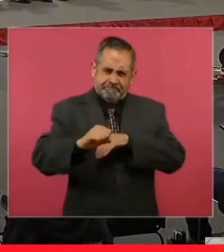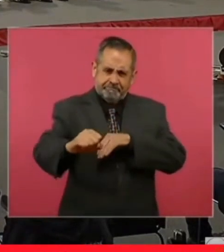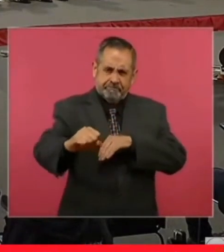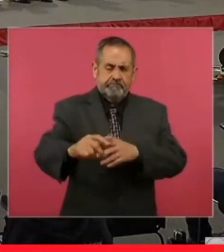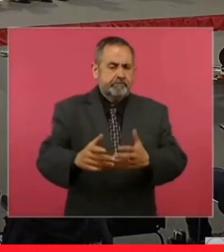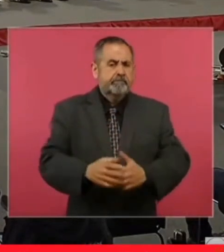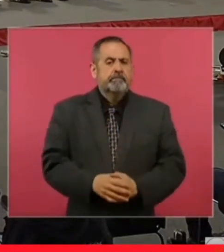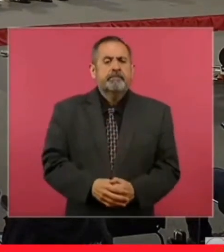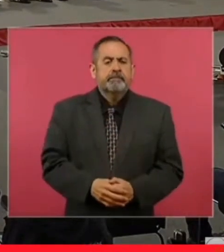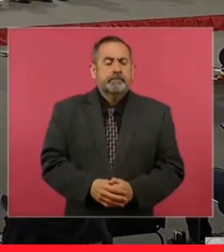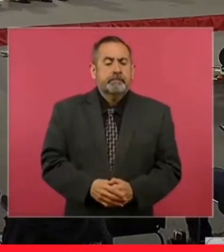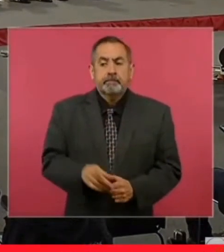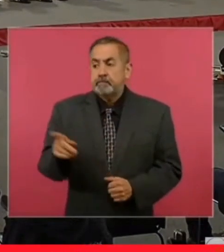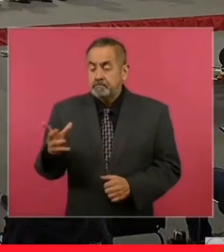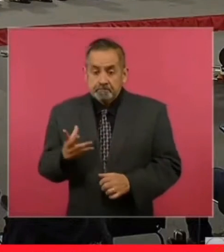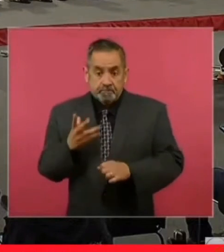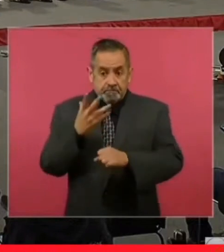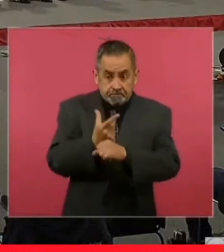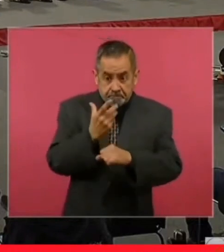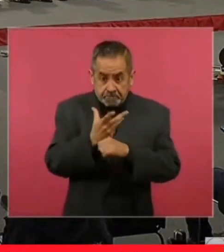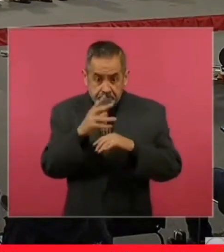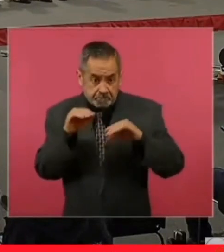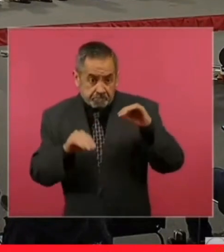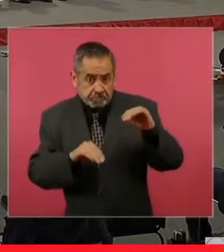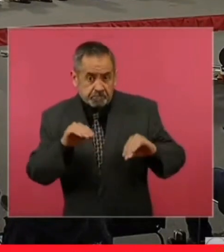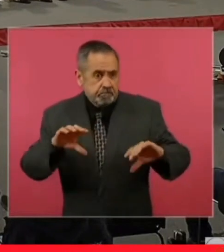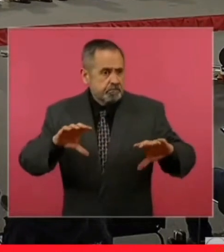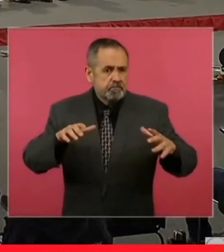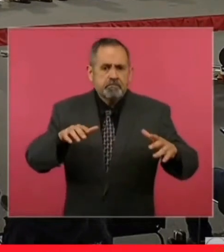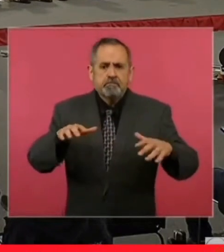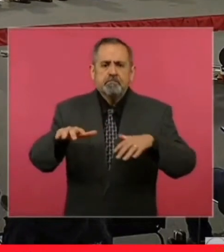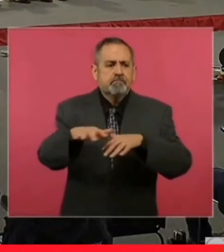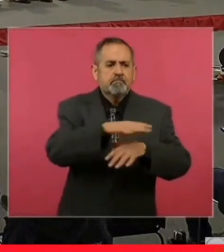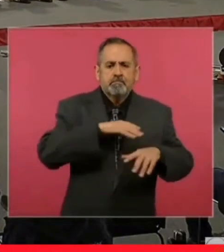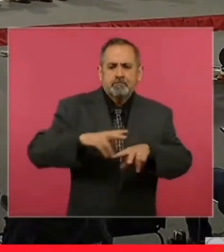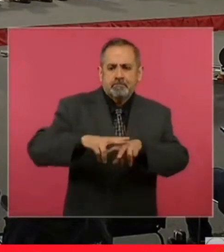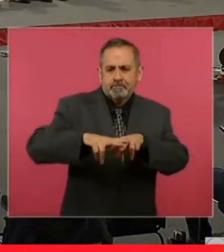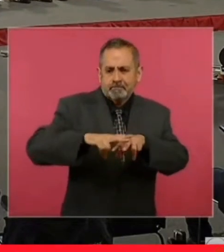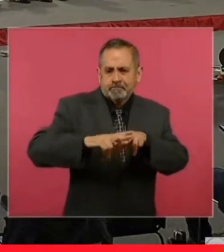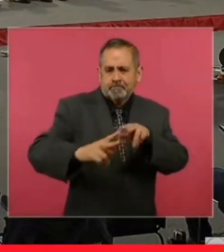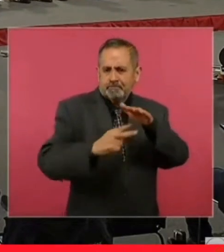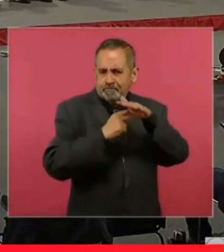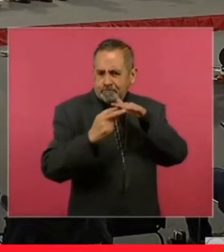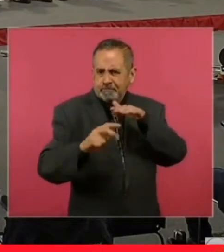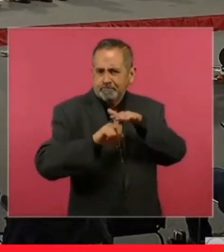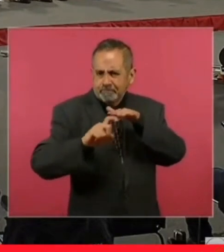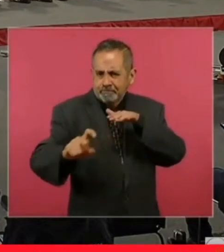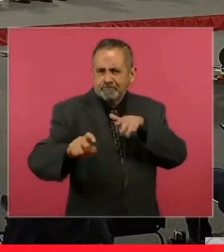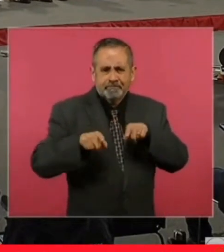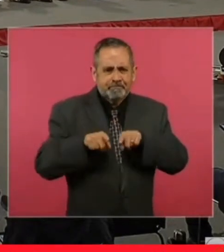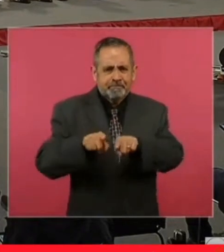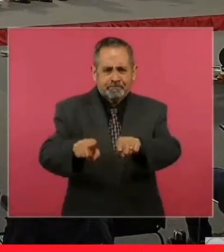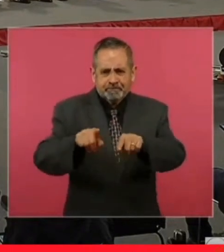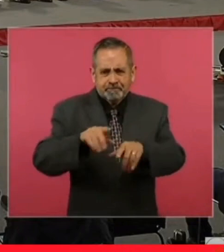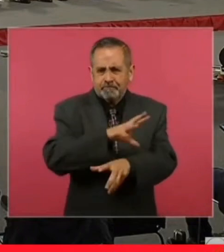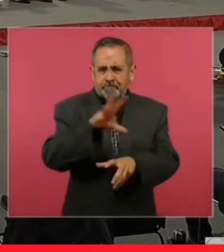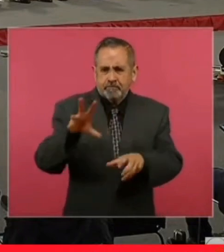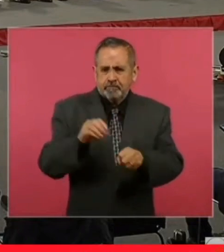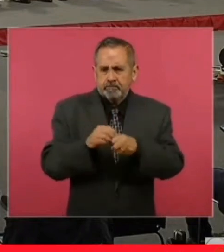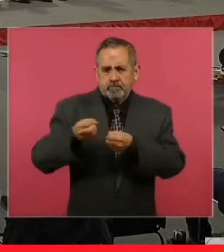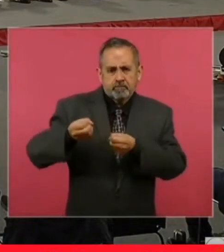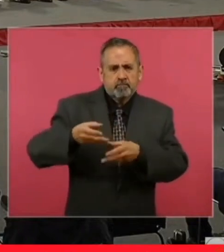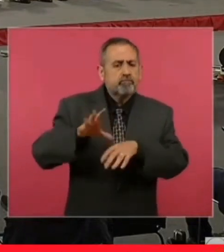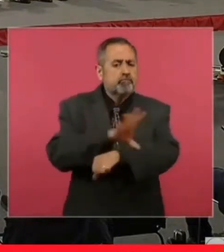esta infraestructura es fundamental porque la catenaria debe de funcionar de manera continua y proporcionar energía